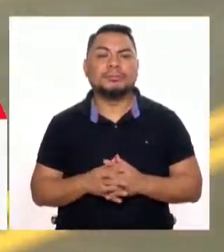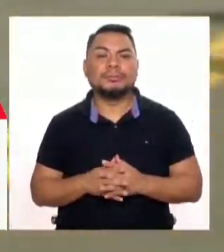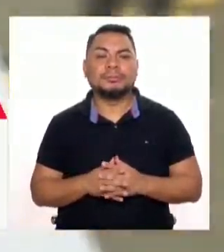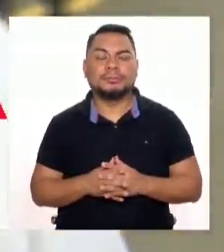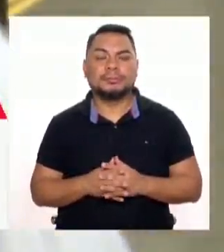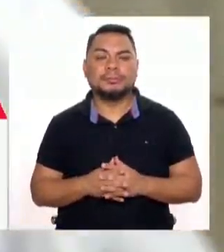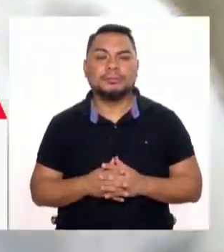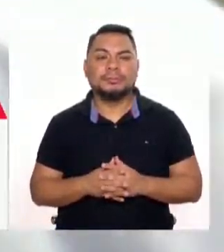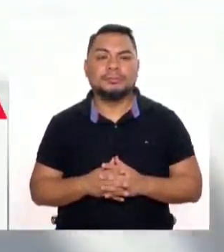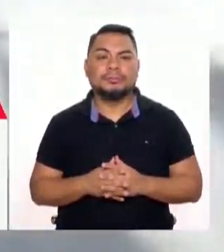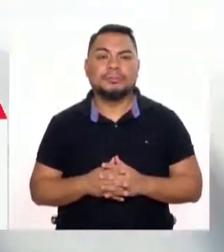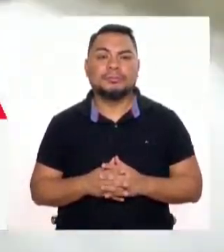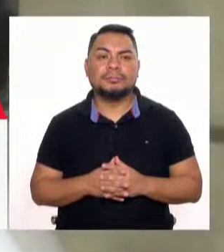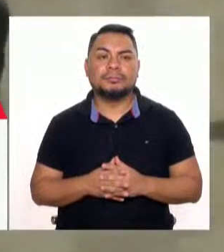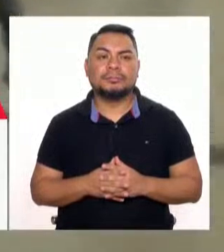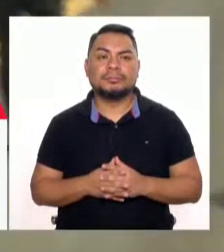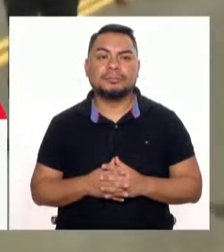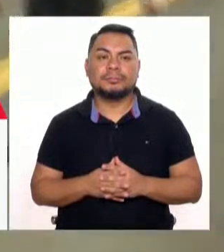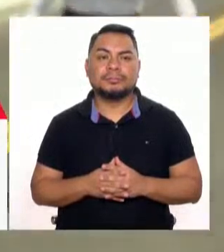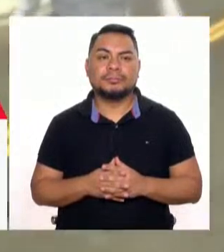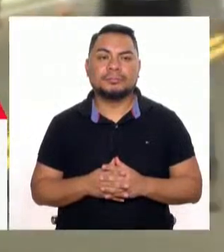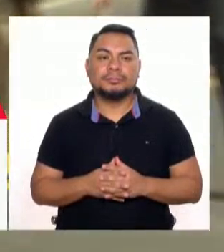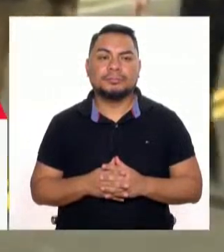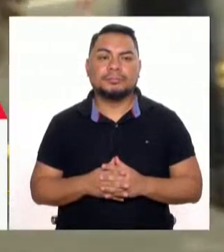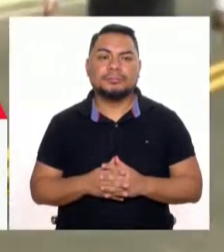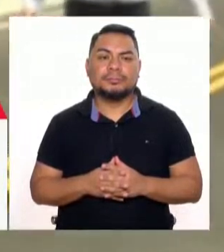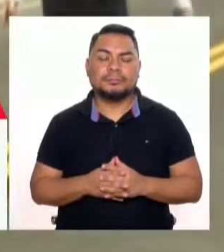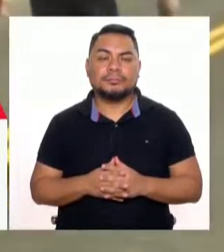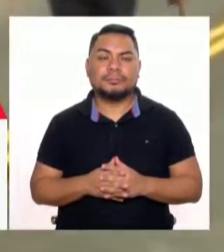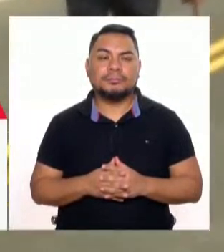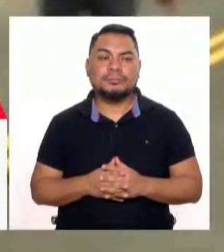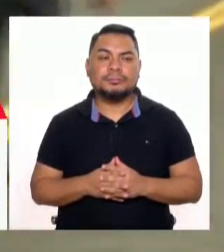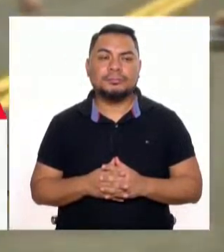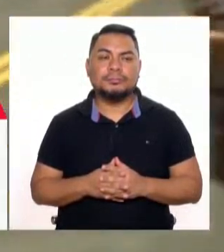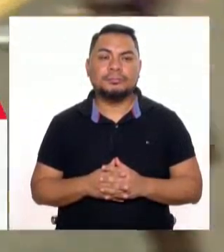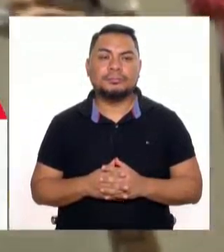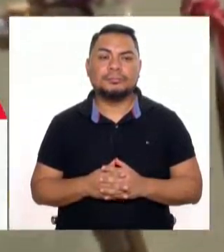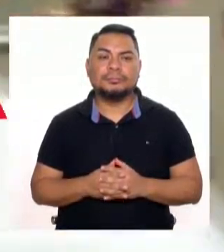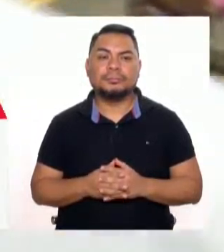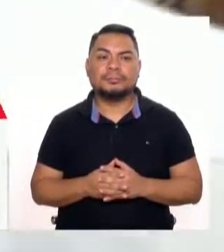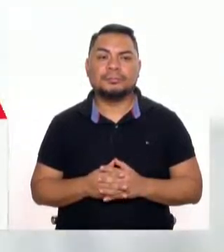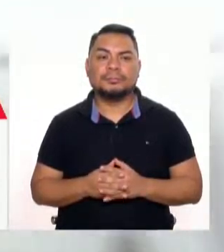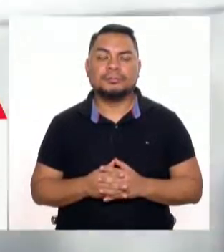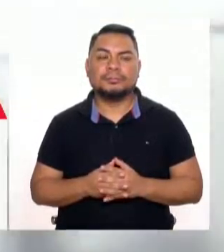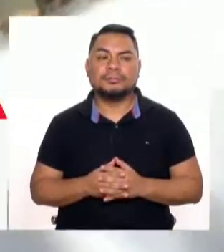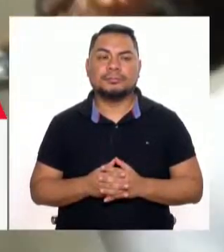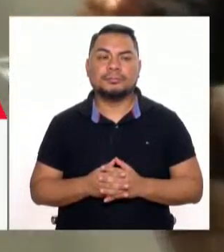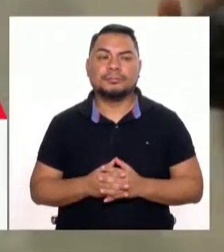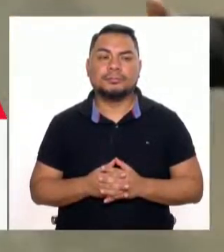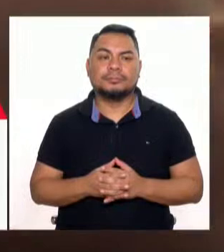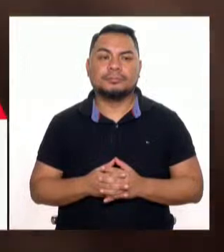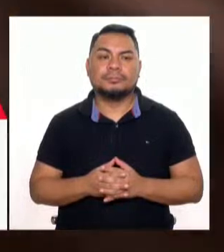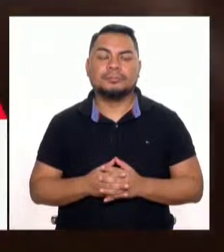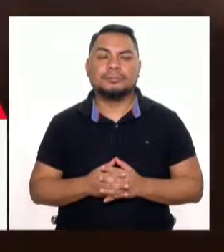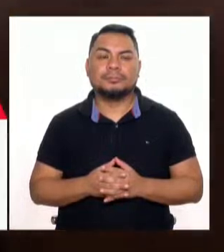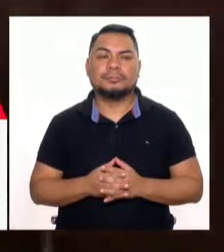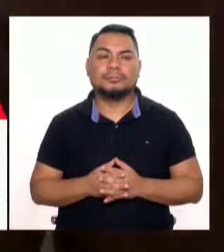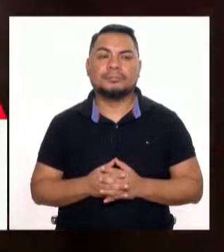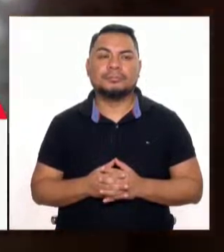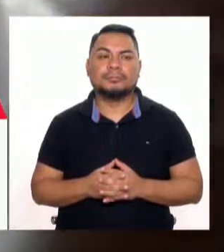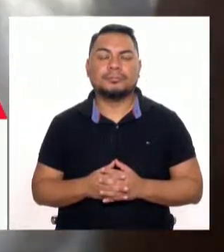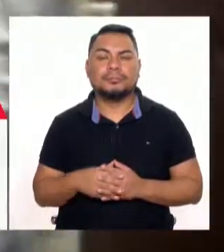por favor ahí la presidenta Dina boluarte se acerca hasta el